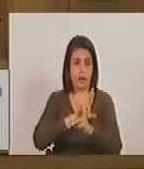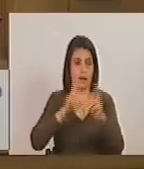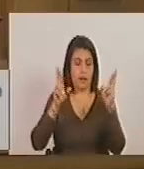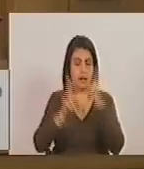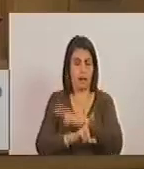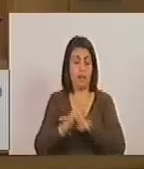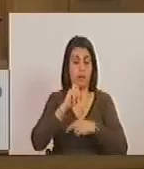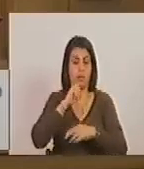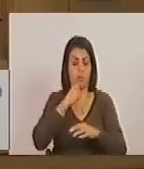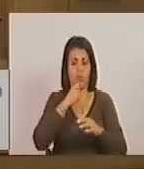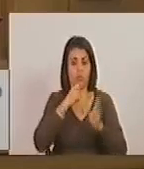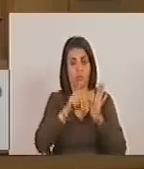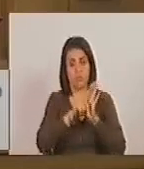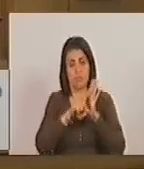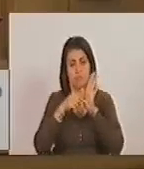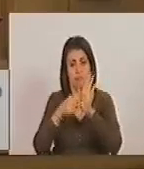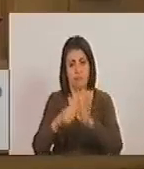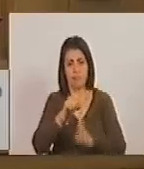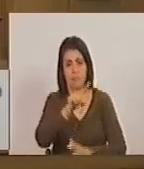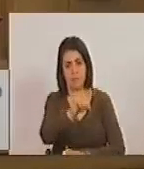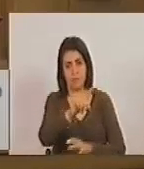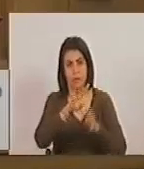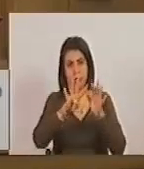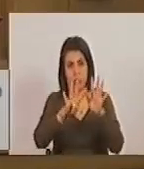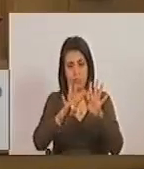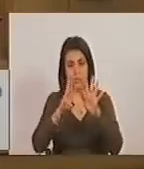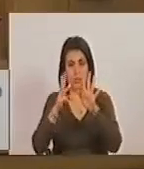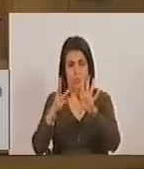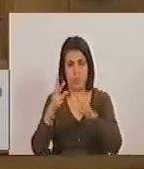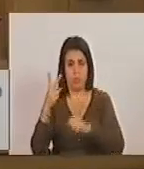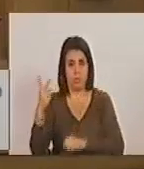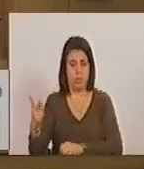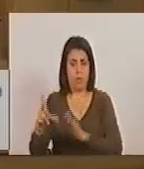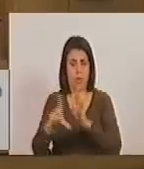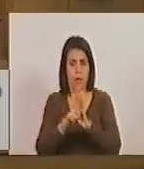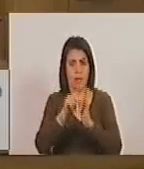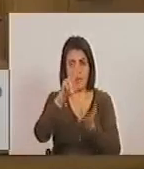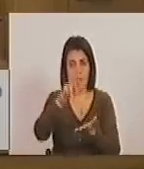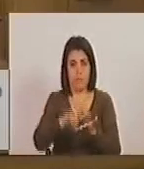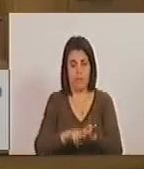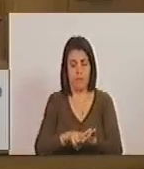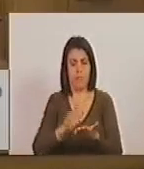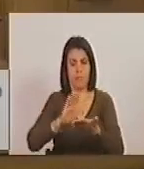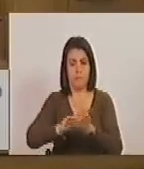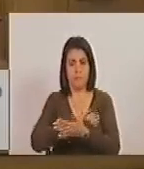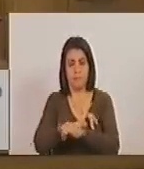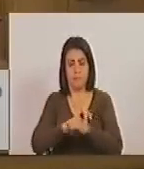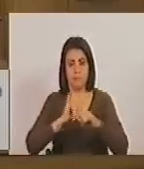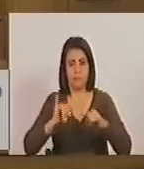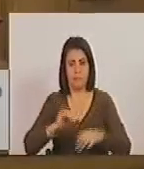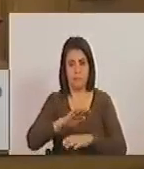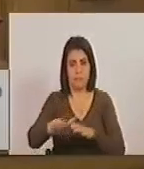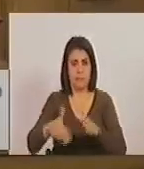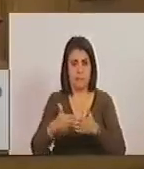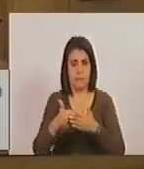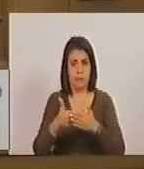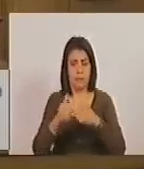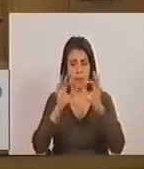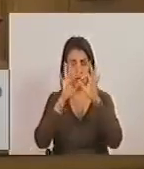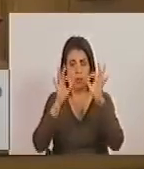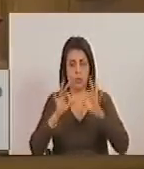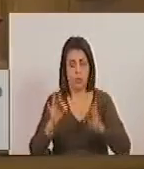del Código Civil en 1982, la ley aprobatoria para la eliminación de todas las formas